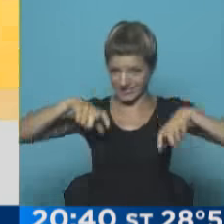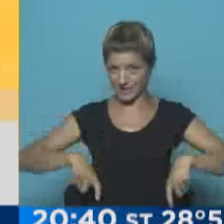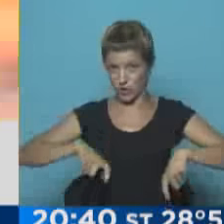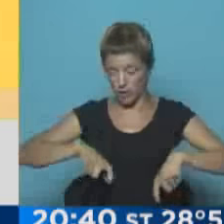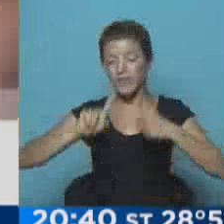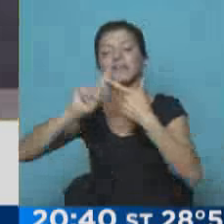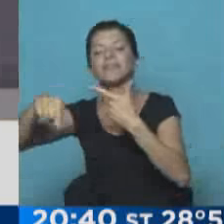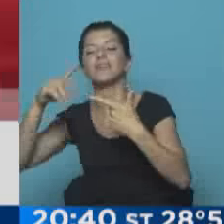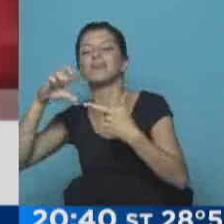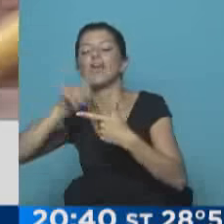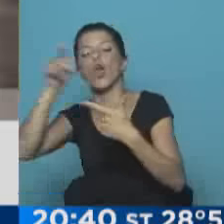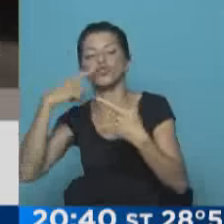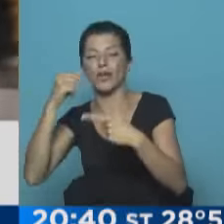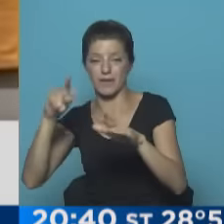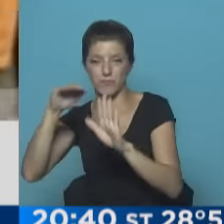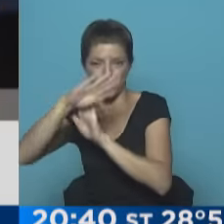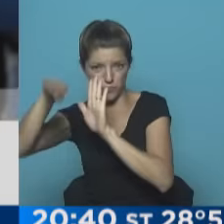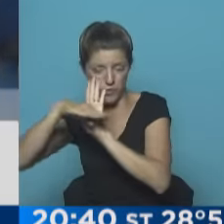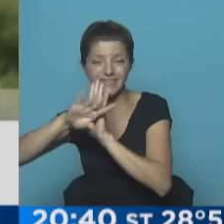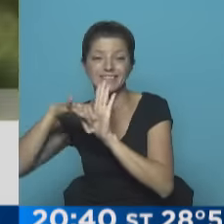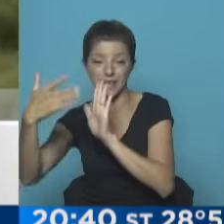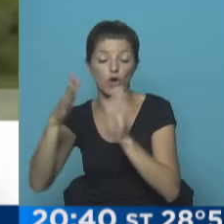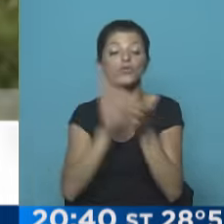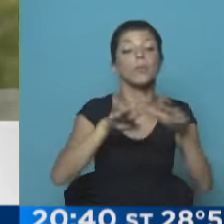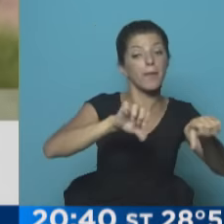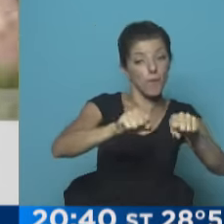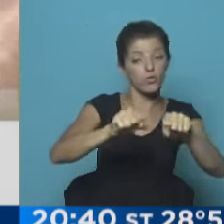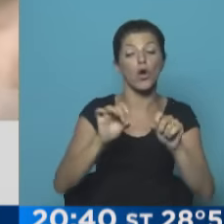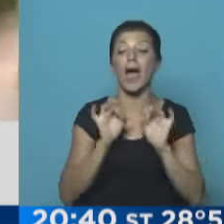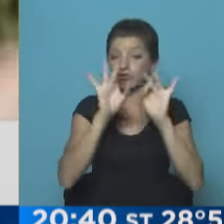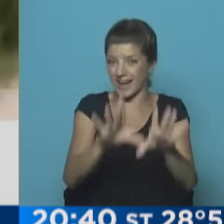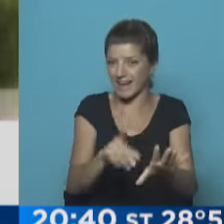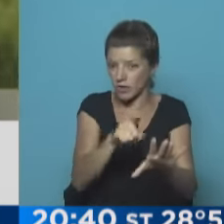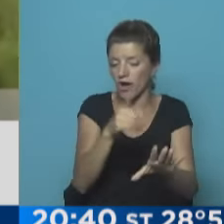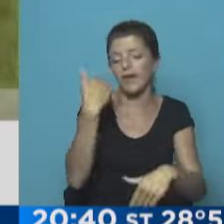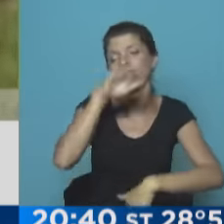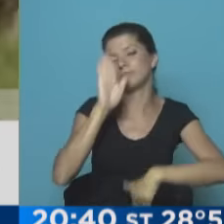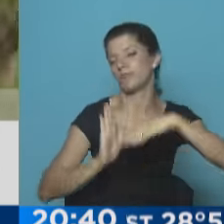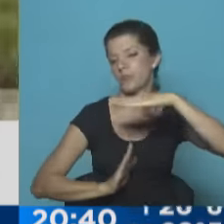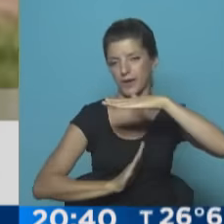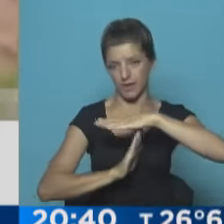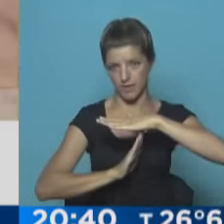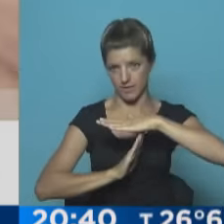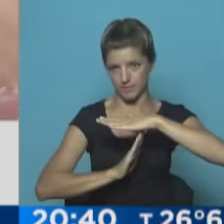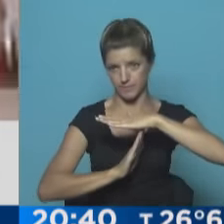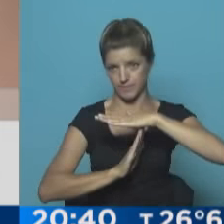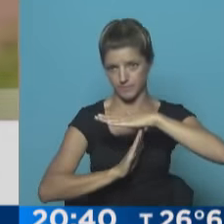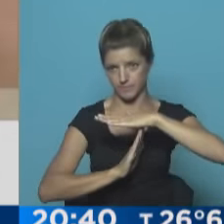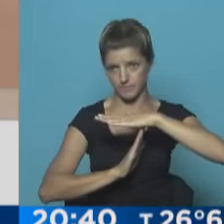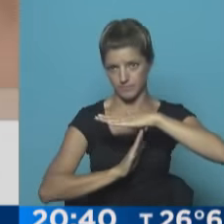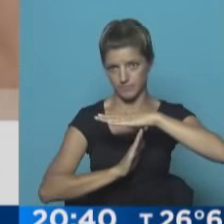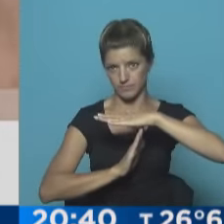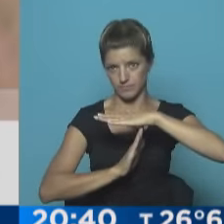quinto en la jornada de hoy. En cuanto a motos, Toby Price, el australiano, sigue siendo el que lidera a lo largo de esta jornada, más allá de